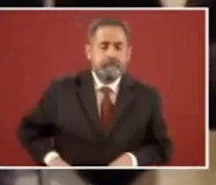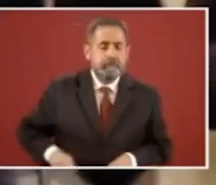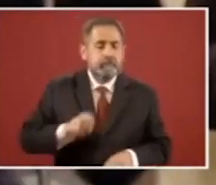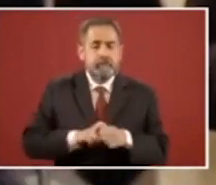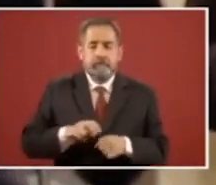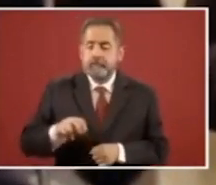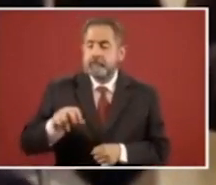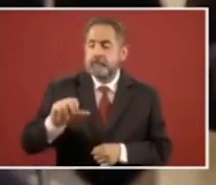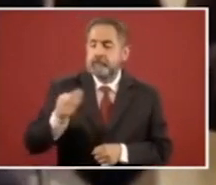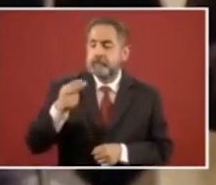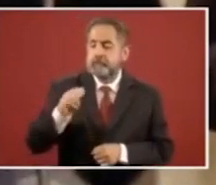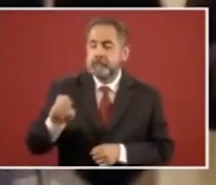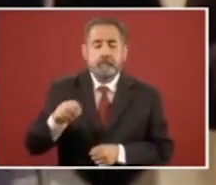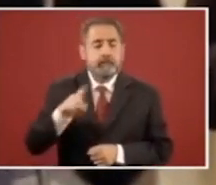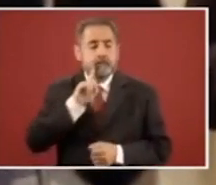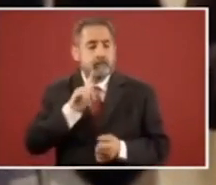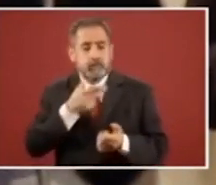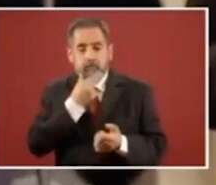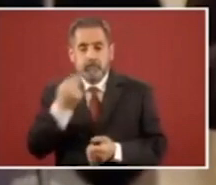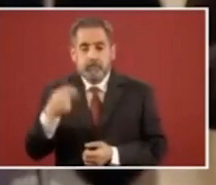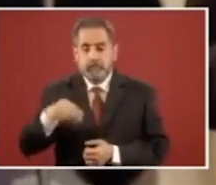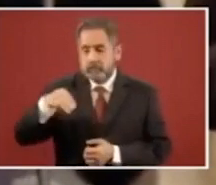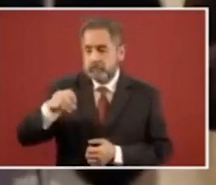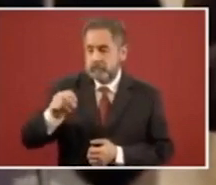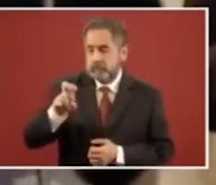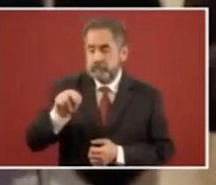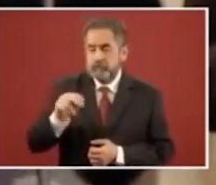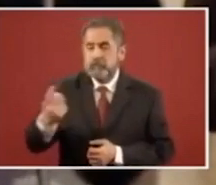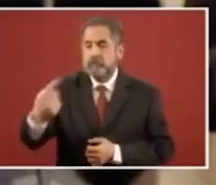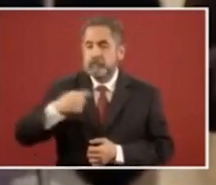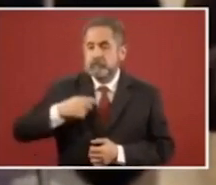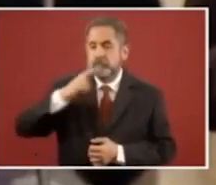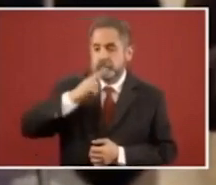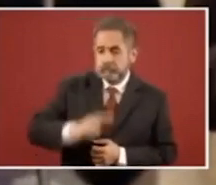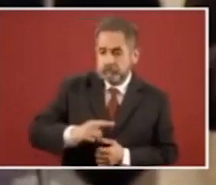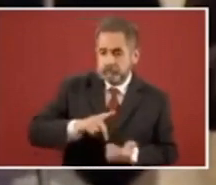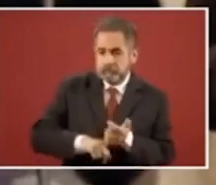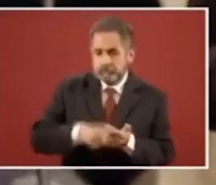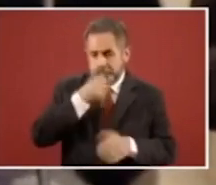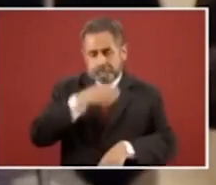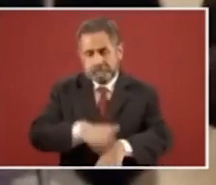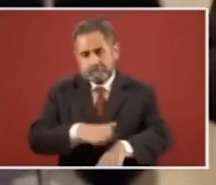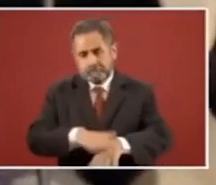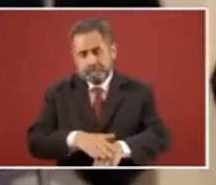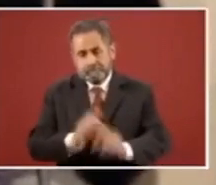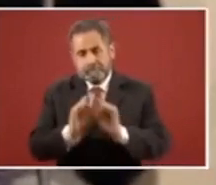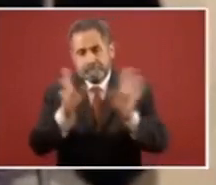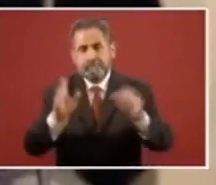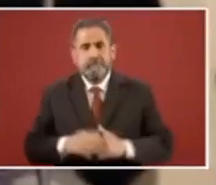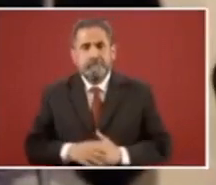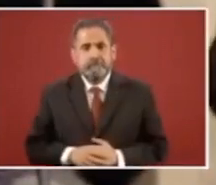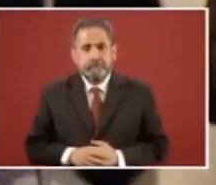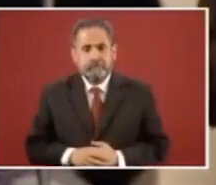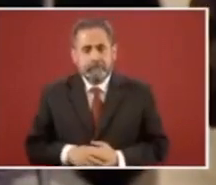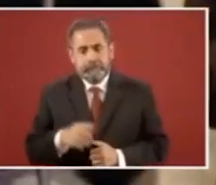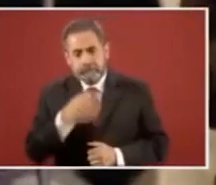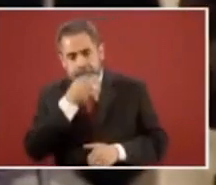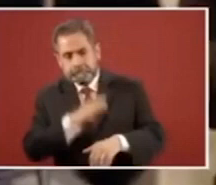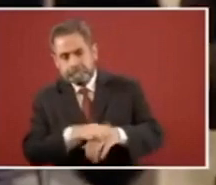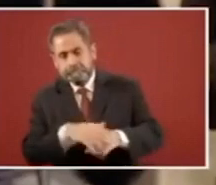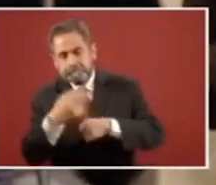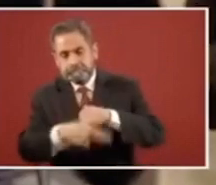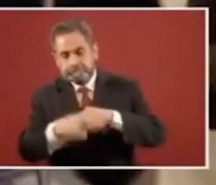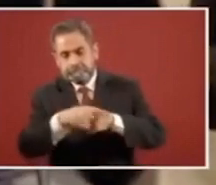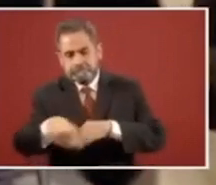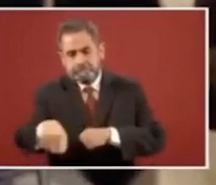Mochis, Manuel Guillermo Chatman Moreno, la respuesta que usted me dio se convirtió en una predicción. Habló del peligro que